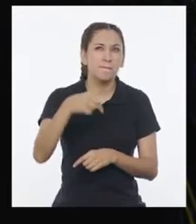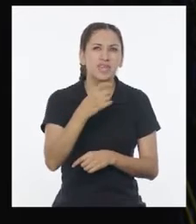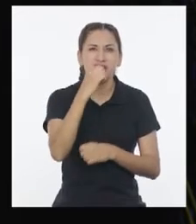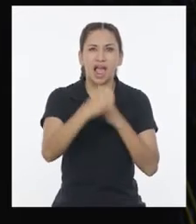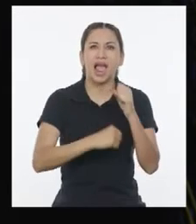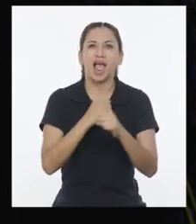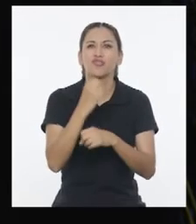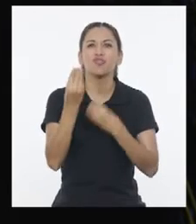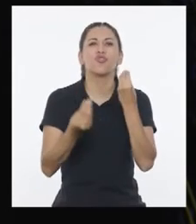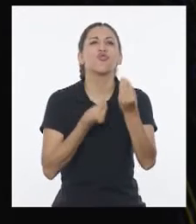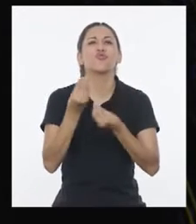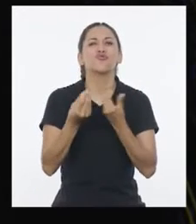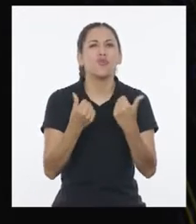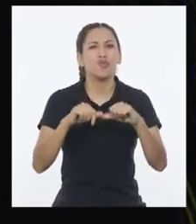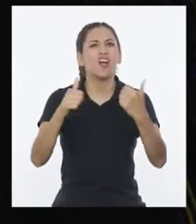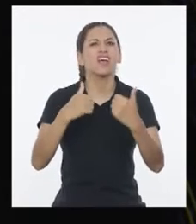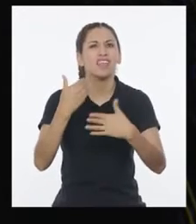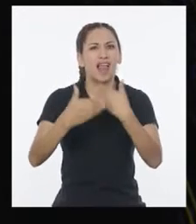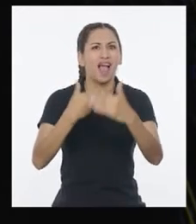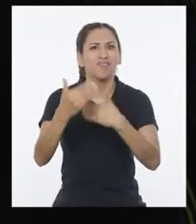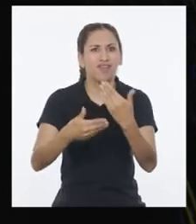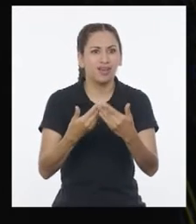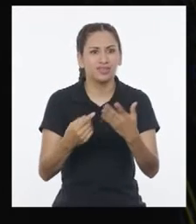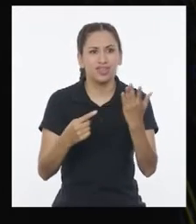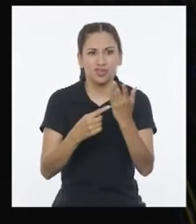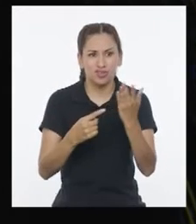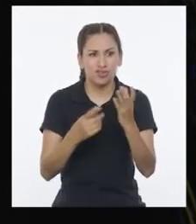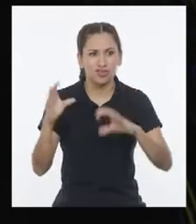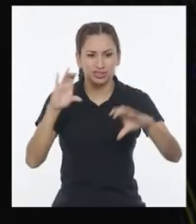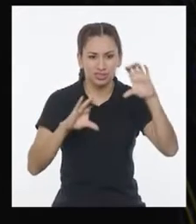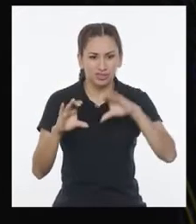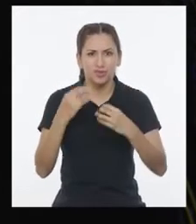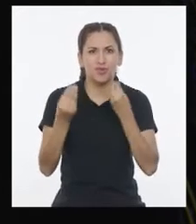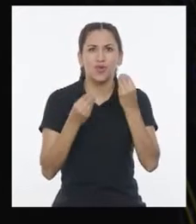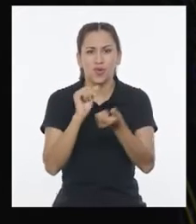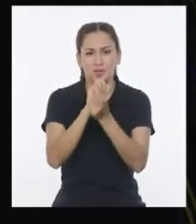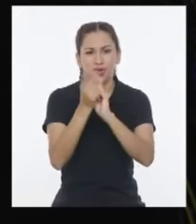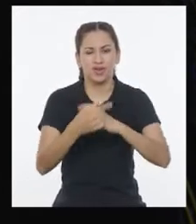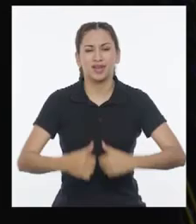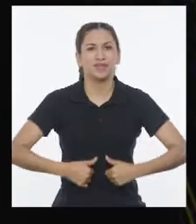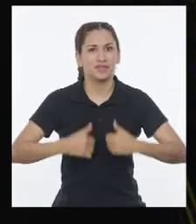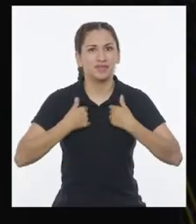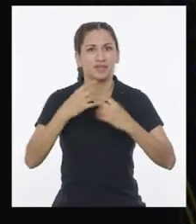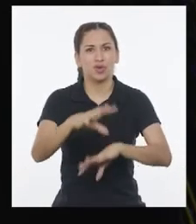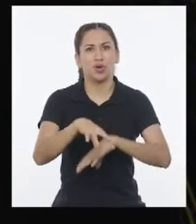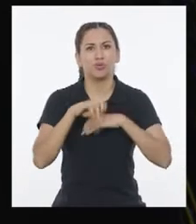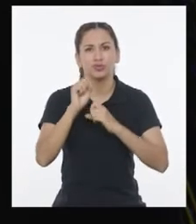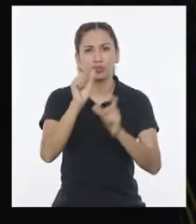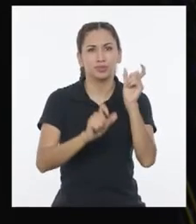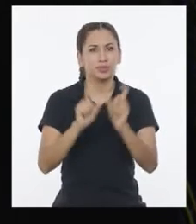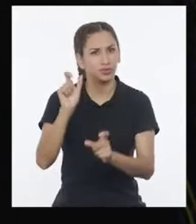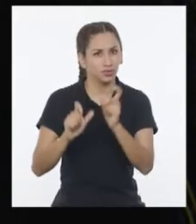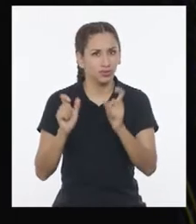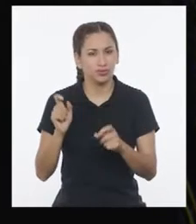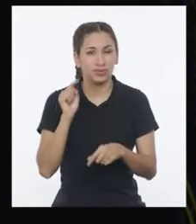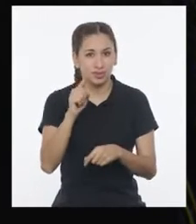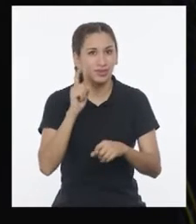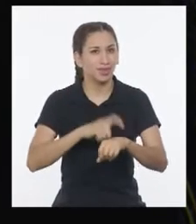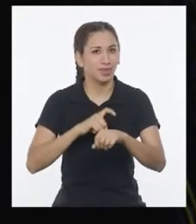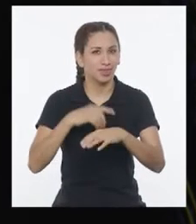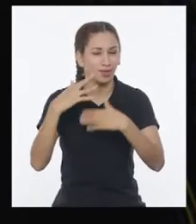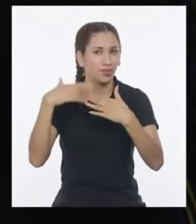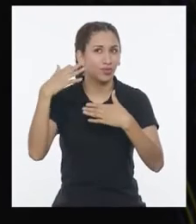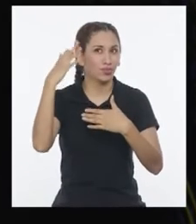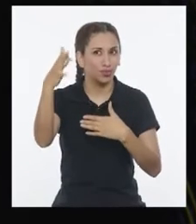de 1000 años, qué nuevos inventos habría, cómo cambiaría la vida y las costumbres de los habitantes